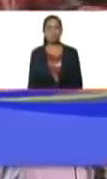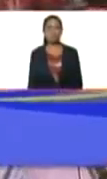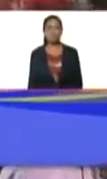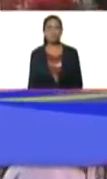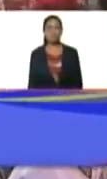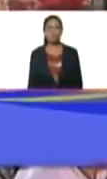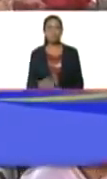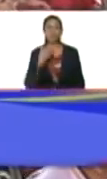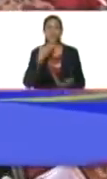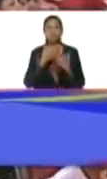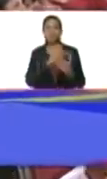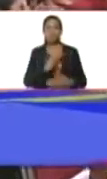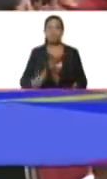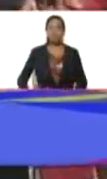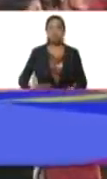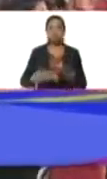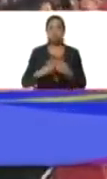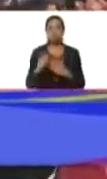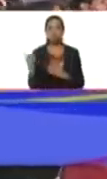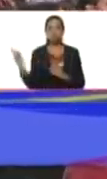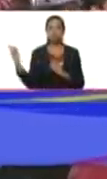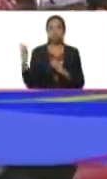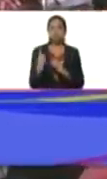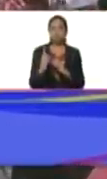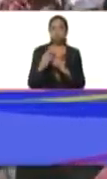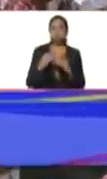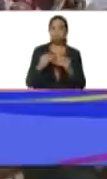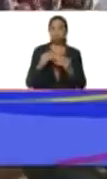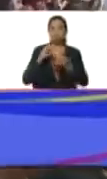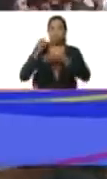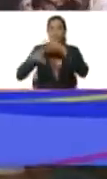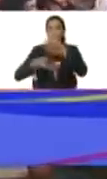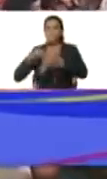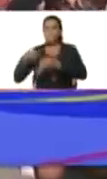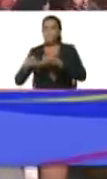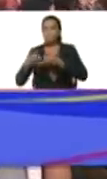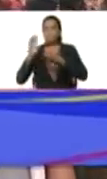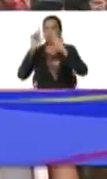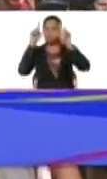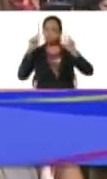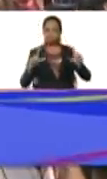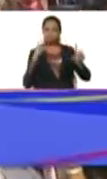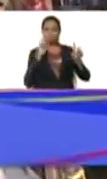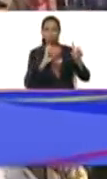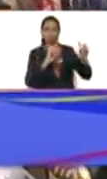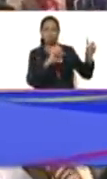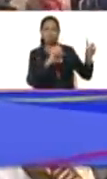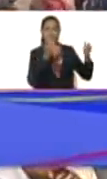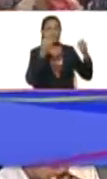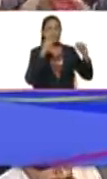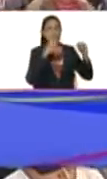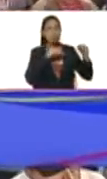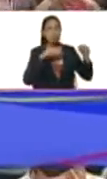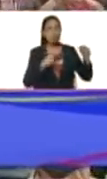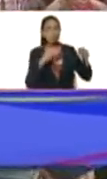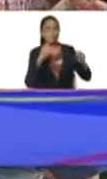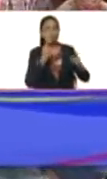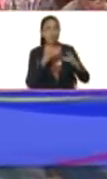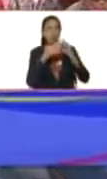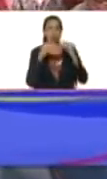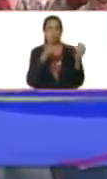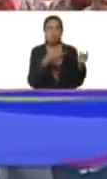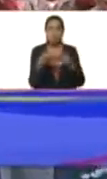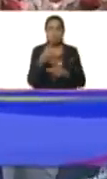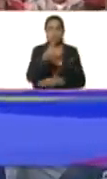Gracias, presidente. Yo me voy a mover para acá para poder hacer uso de estas láminas que preparamos. Primero que nada,